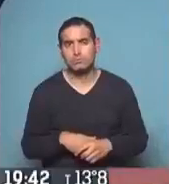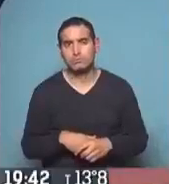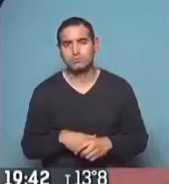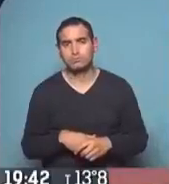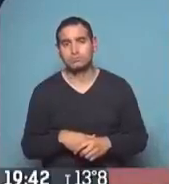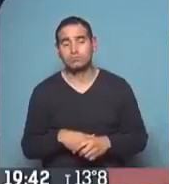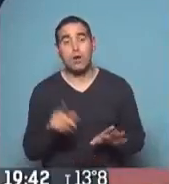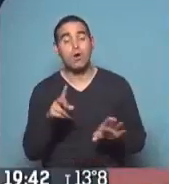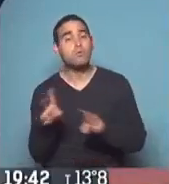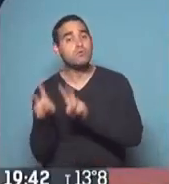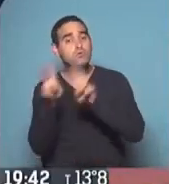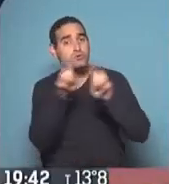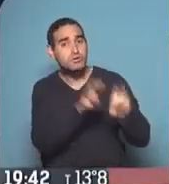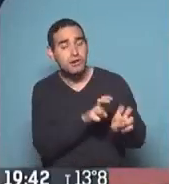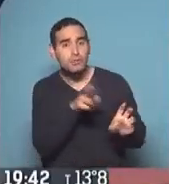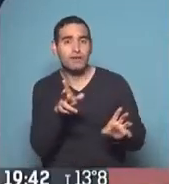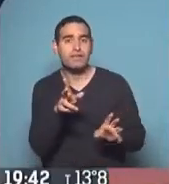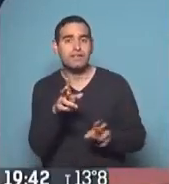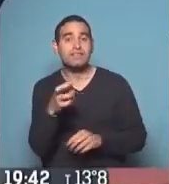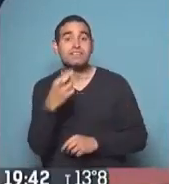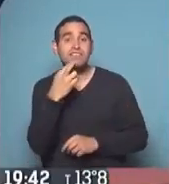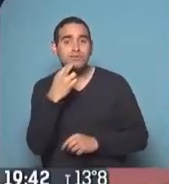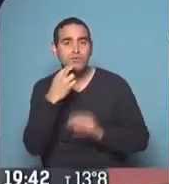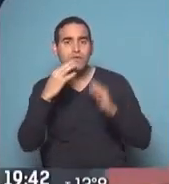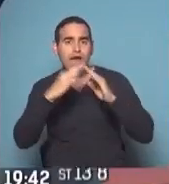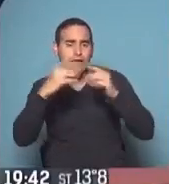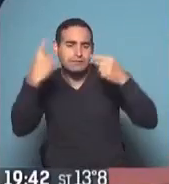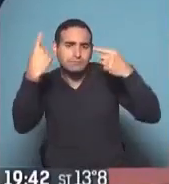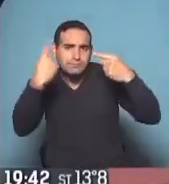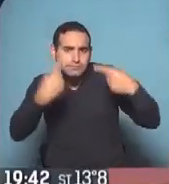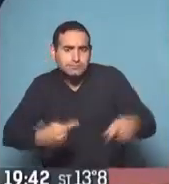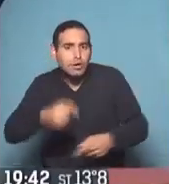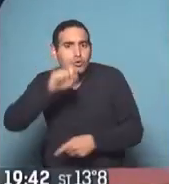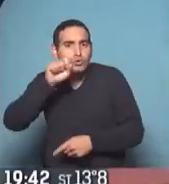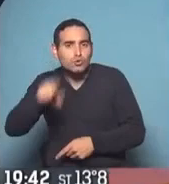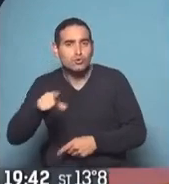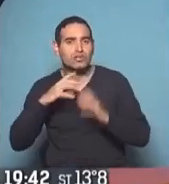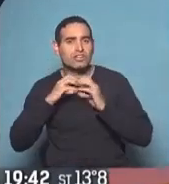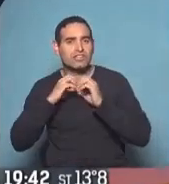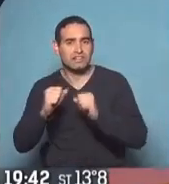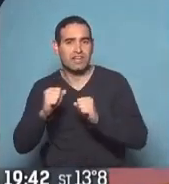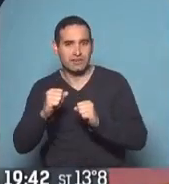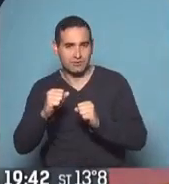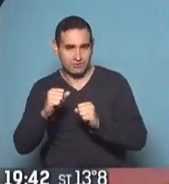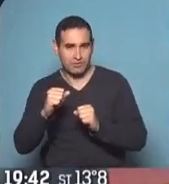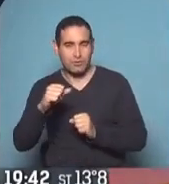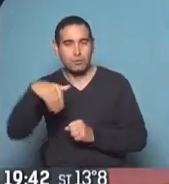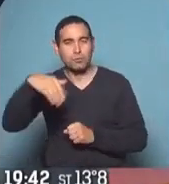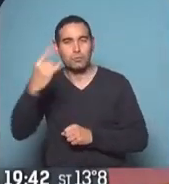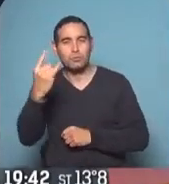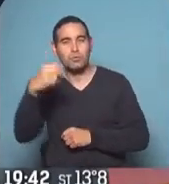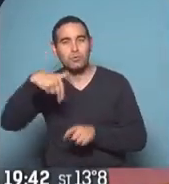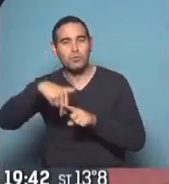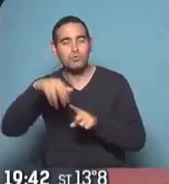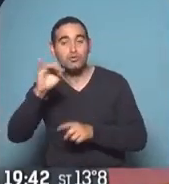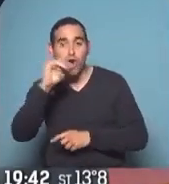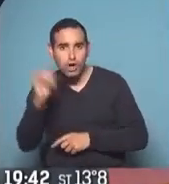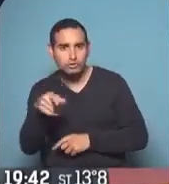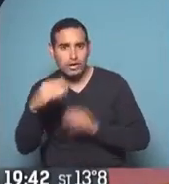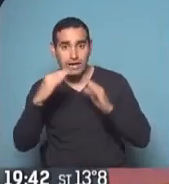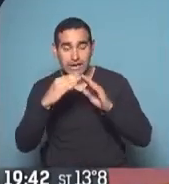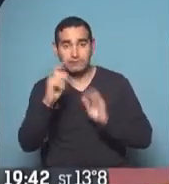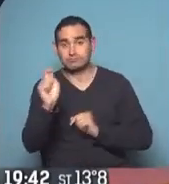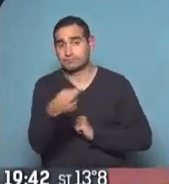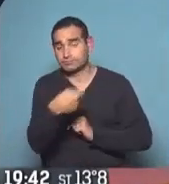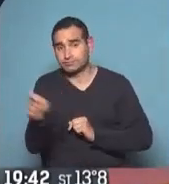pasamos a otro tema porque 19 propiedades de quien fuera el secretario a néstor y cristina kirchner daniel muñoz serán rematadas